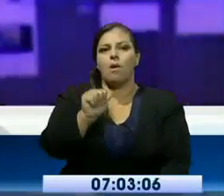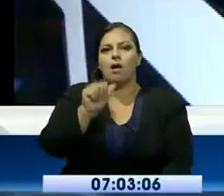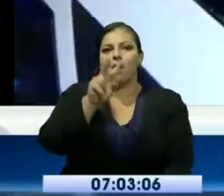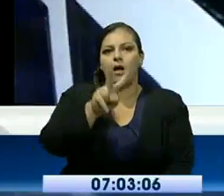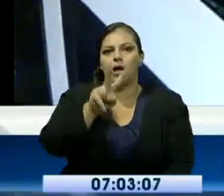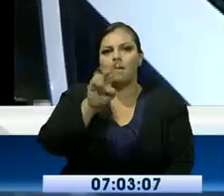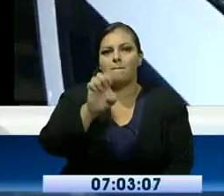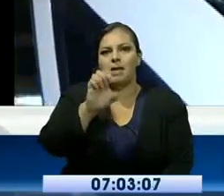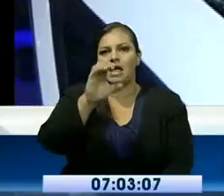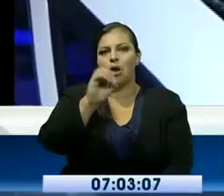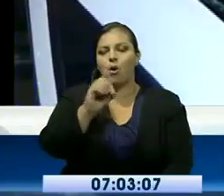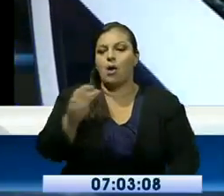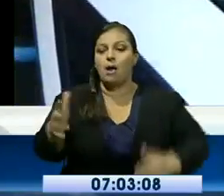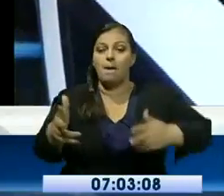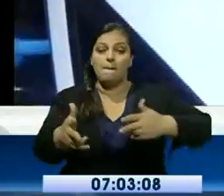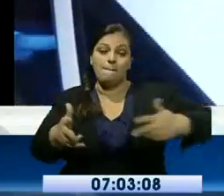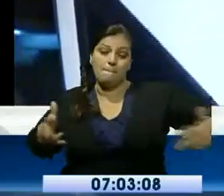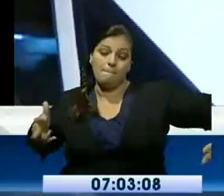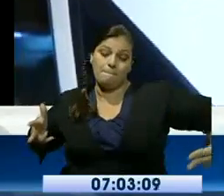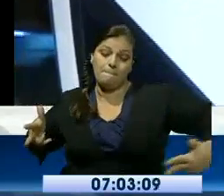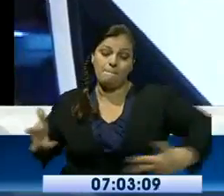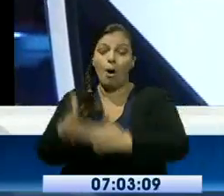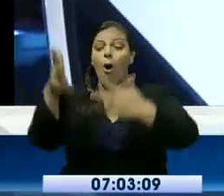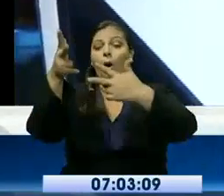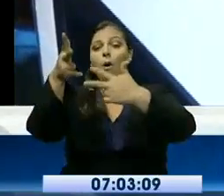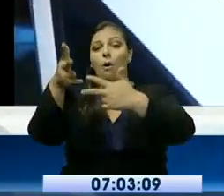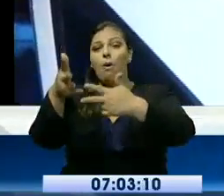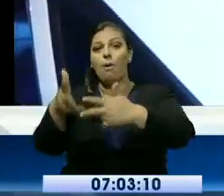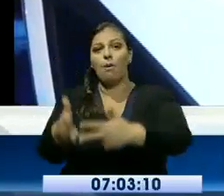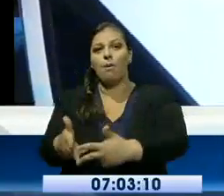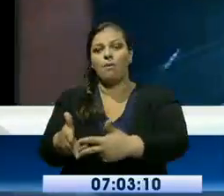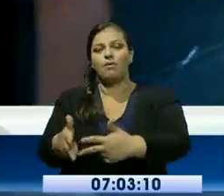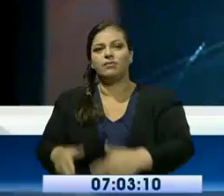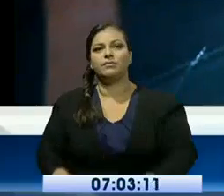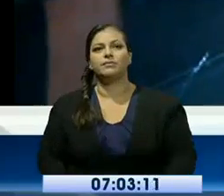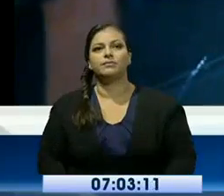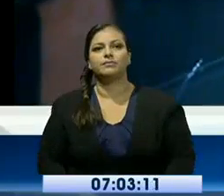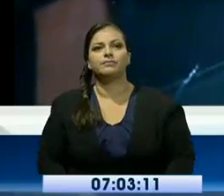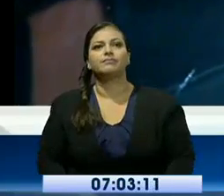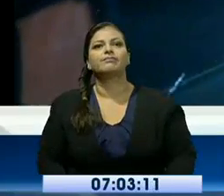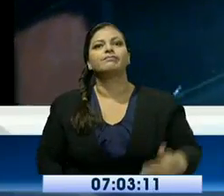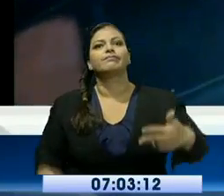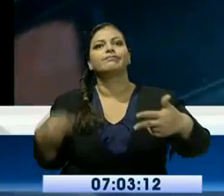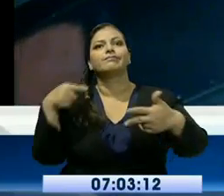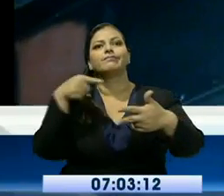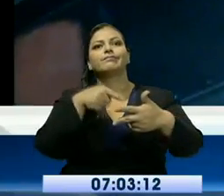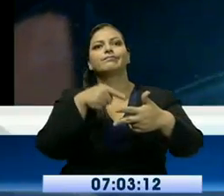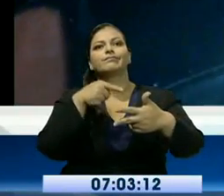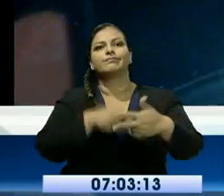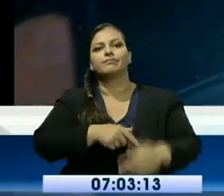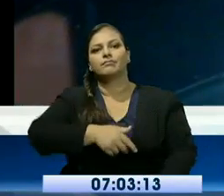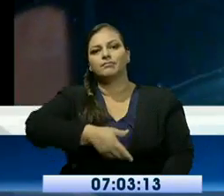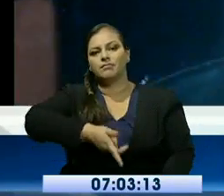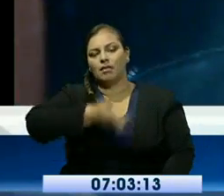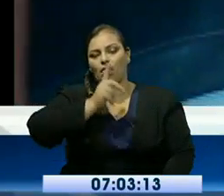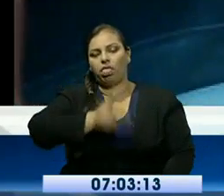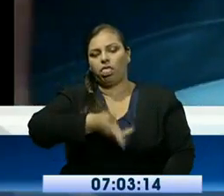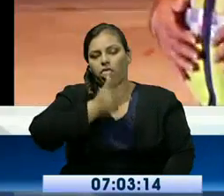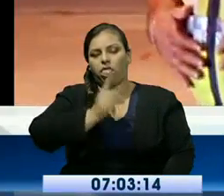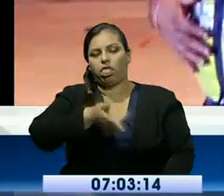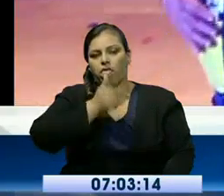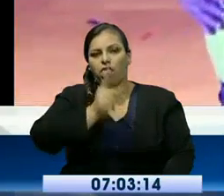unidad el conductor y acompañante del auto se encontraban aparentemente bajo los efectos del